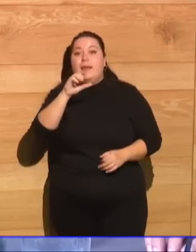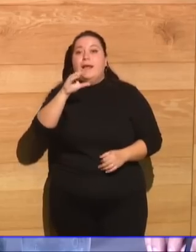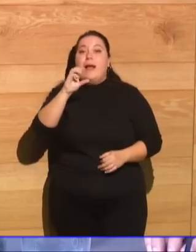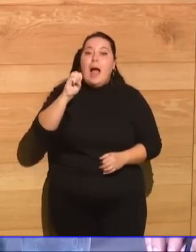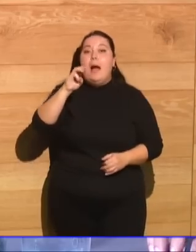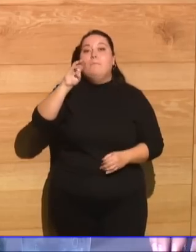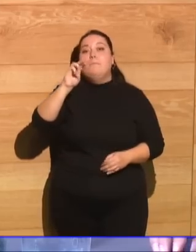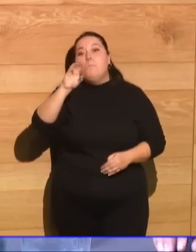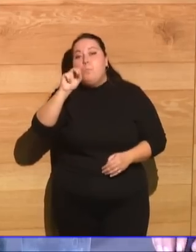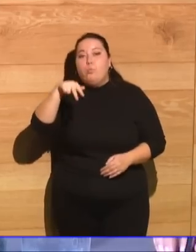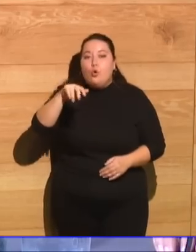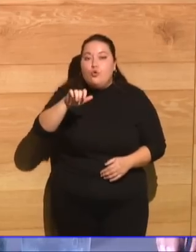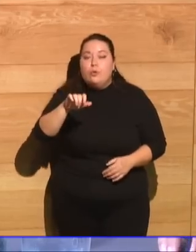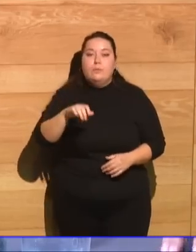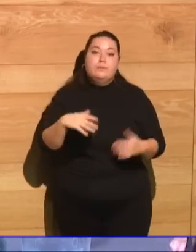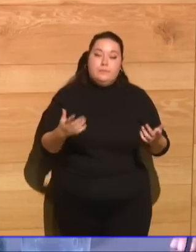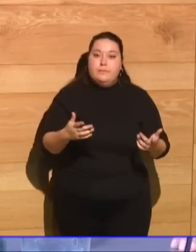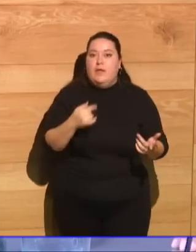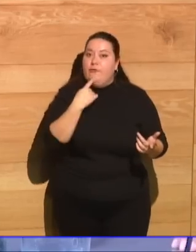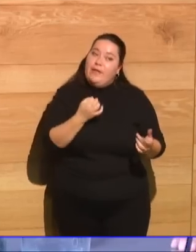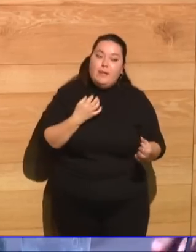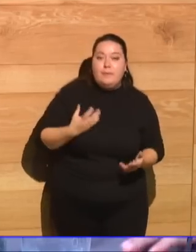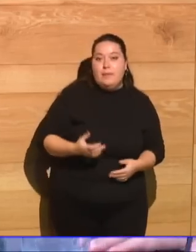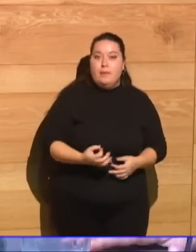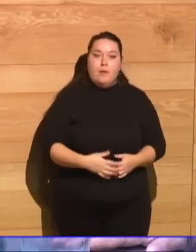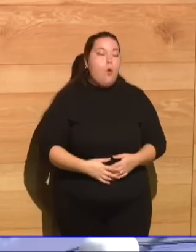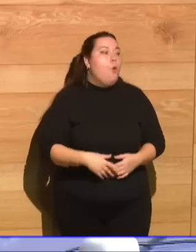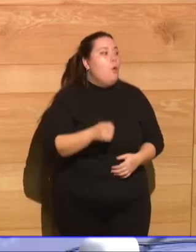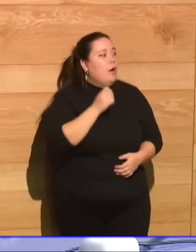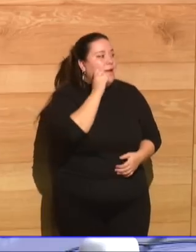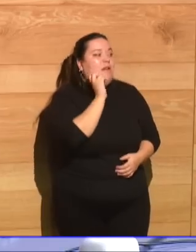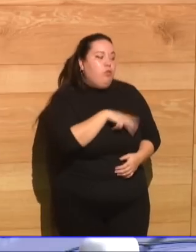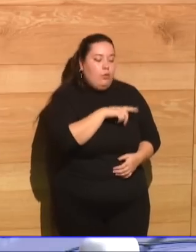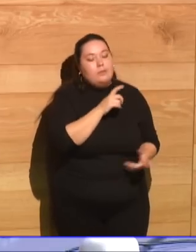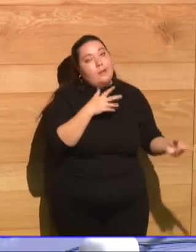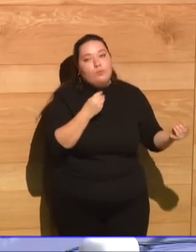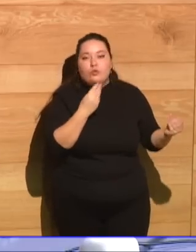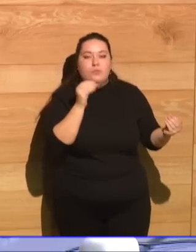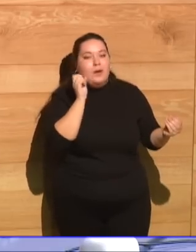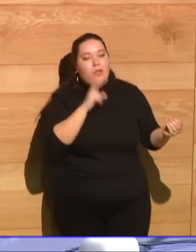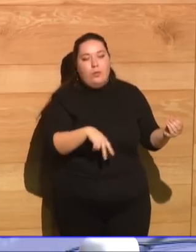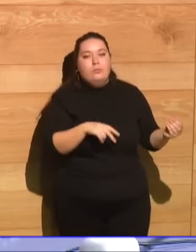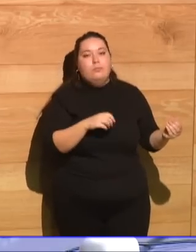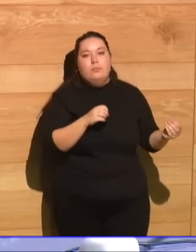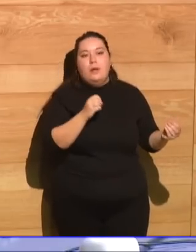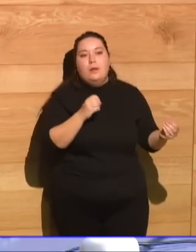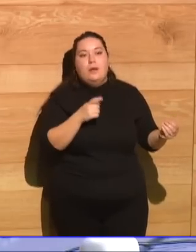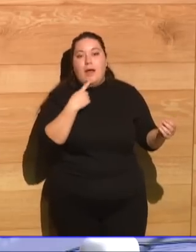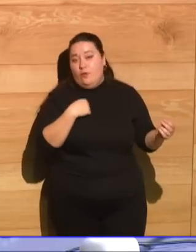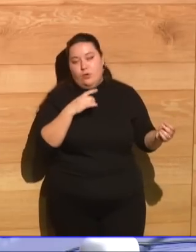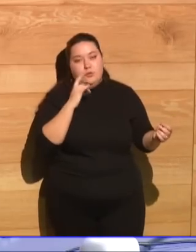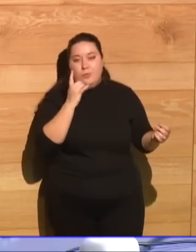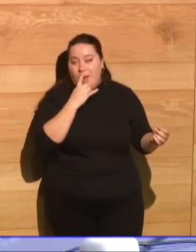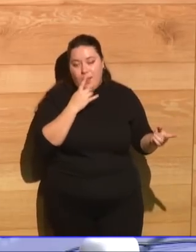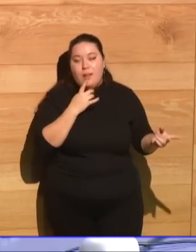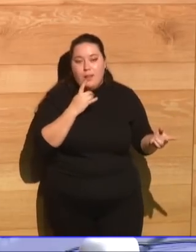¡Ole! Pero, ¡Ole, ole! pero ¡Ole! Es que se escribió Es para que Tienes precioso. tanta razón. Es precioso, se es escribió verdad. para que Tienes tanta rimara. razón, Malone. Es verdad, claro, lo he dicho mal.